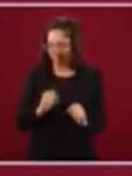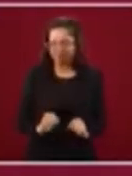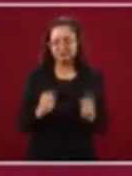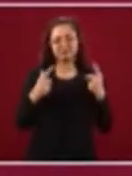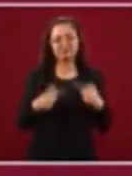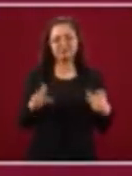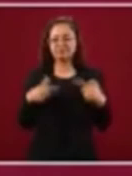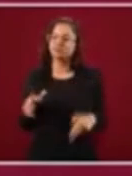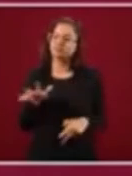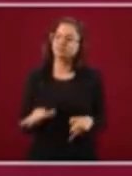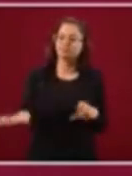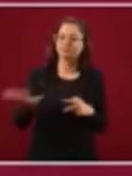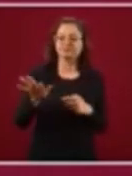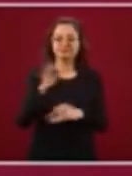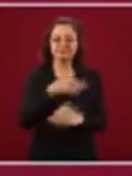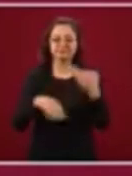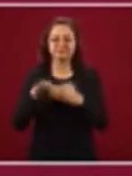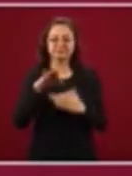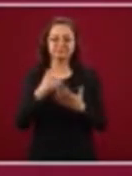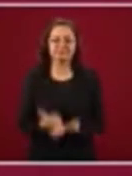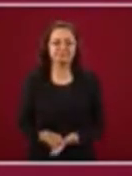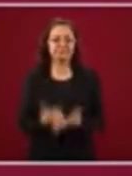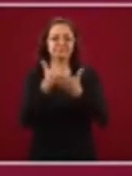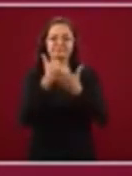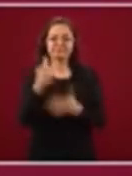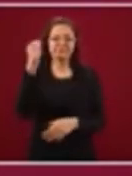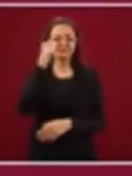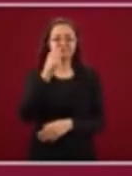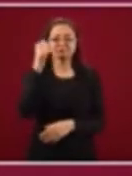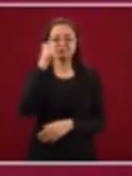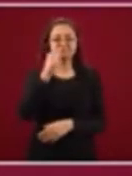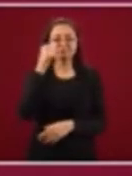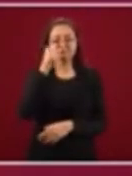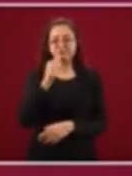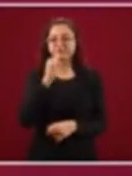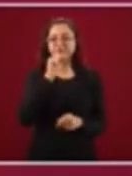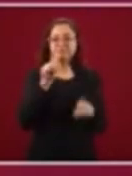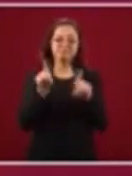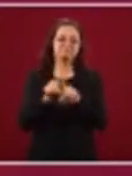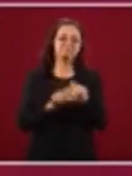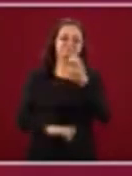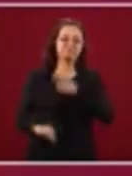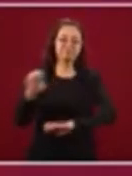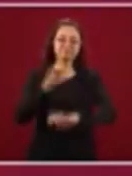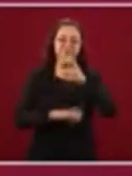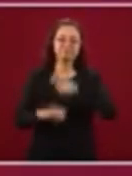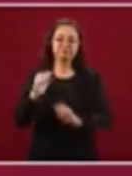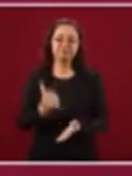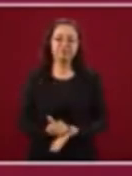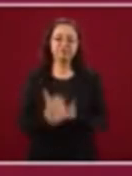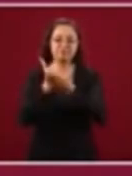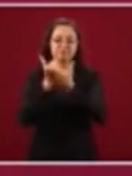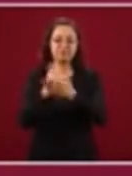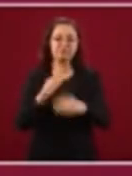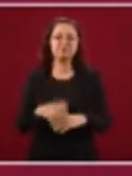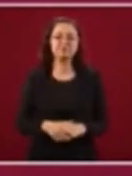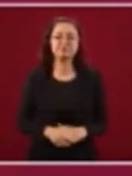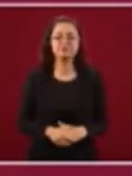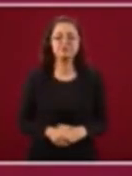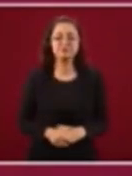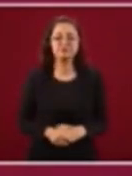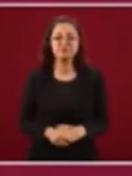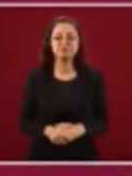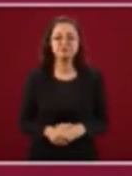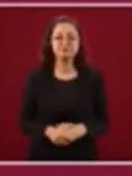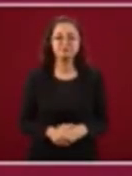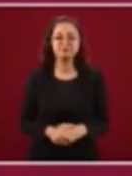todos. Nos va a ayudar el pueblo, como siempre, y nos ayudan los empresarios, y nos van a ayudar a que